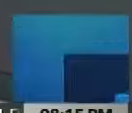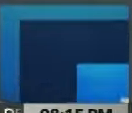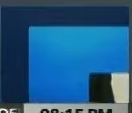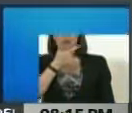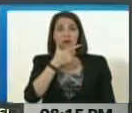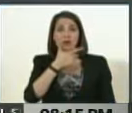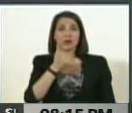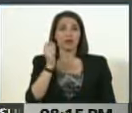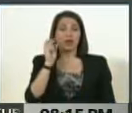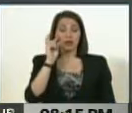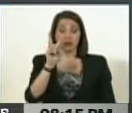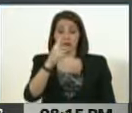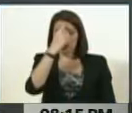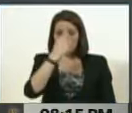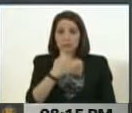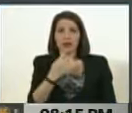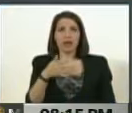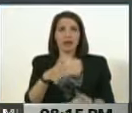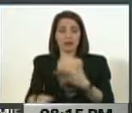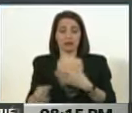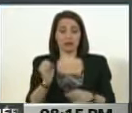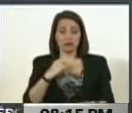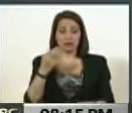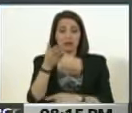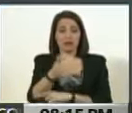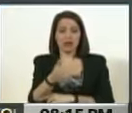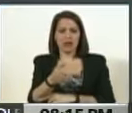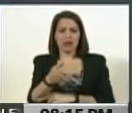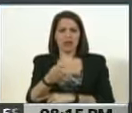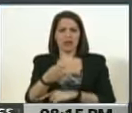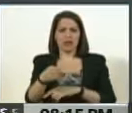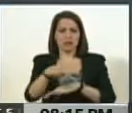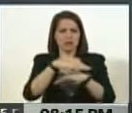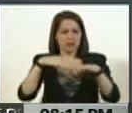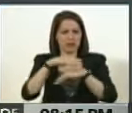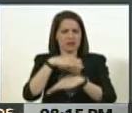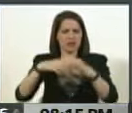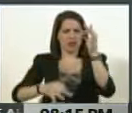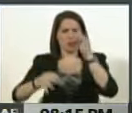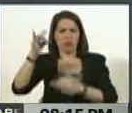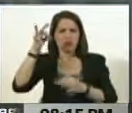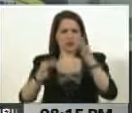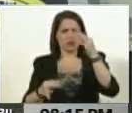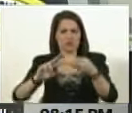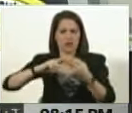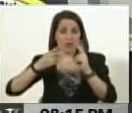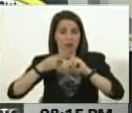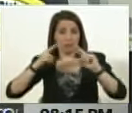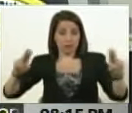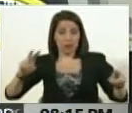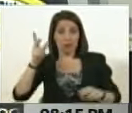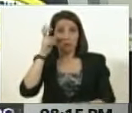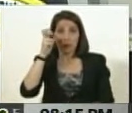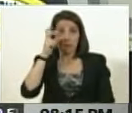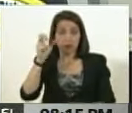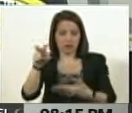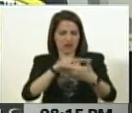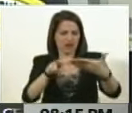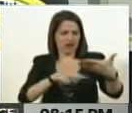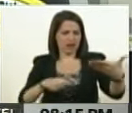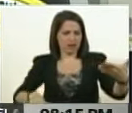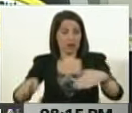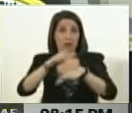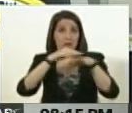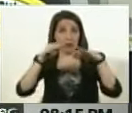Y hasta ahora nos trasladamos a la sede del Ministerio de Relaciones Interiores, Justicia y Paz. Vamos a escuchar un comunicado leído por el ministro